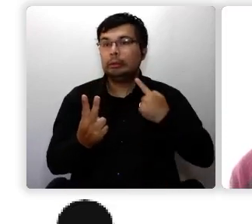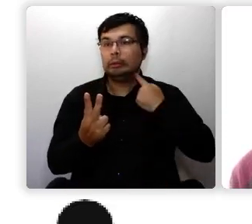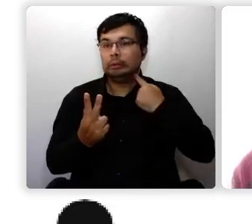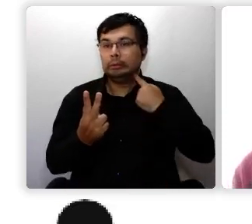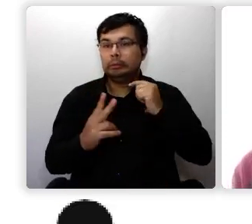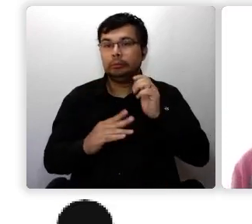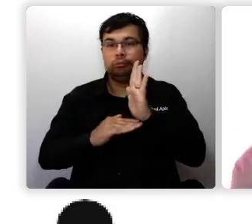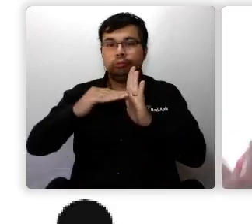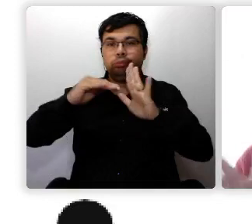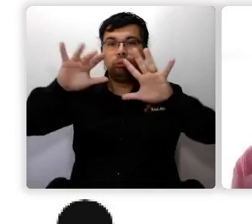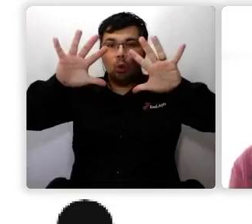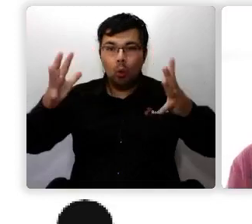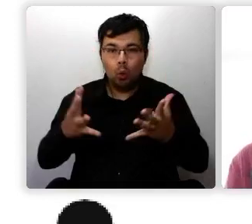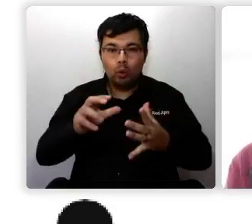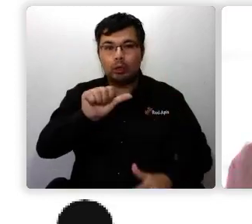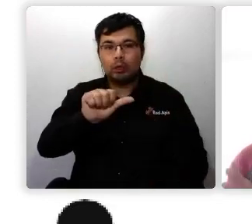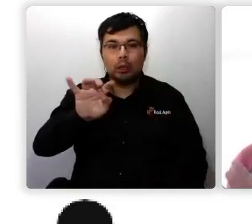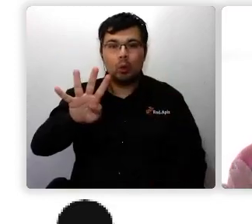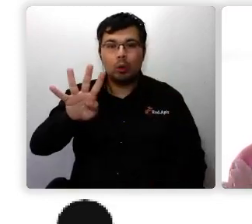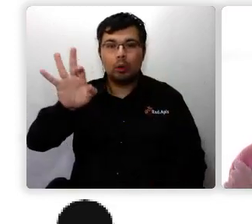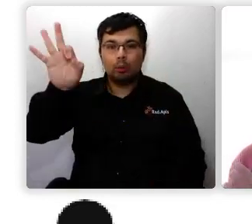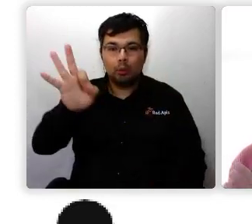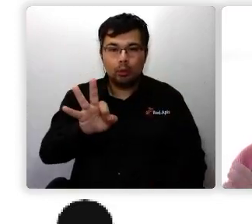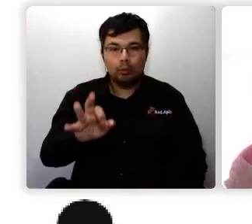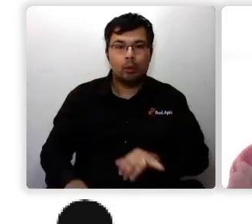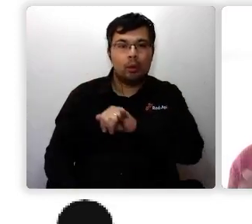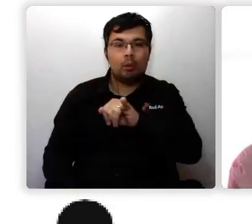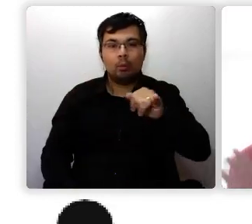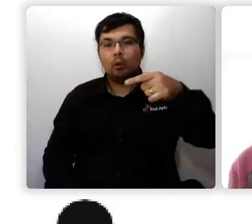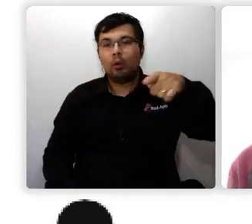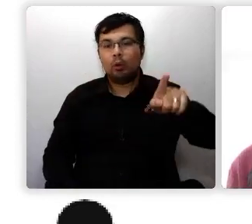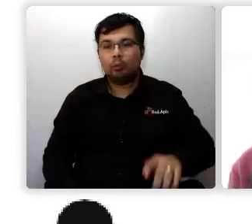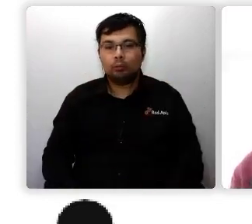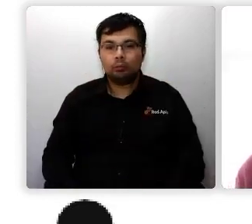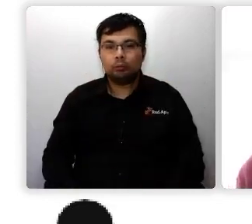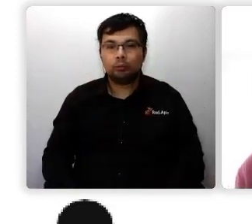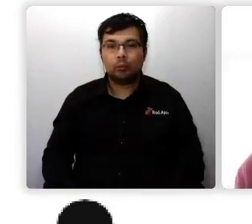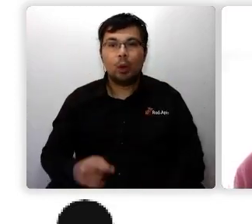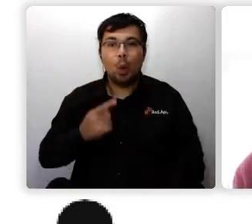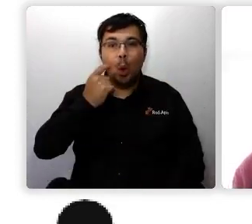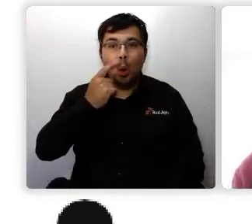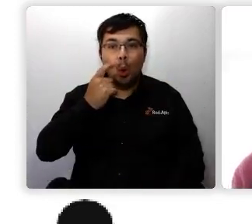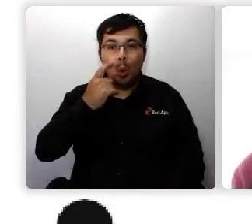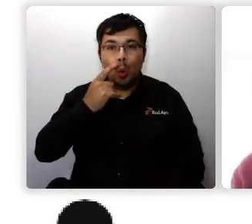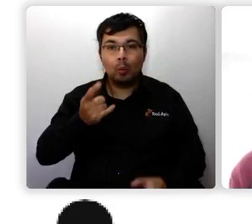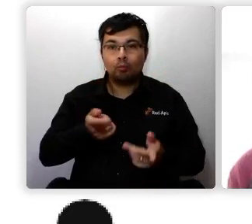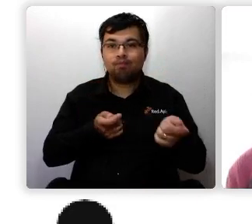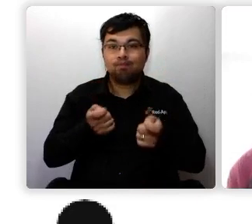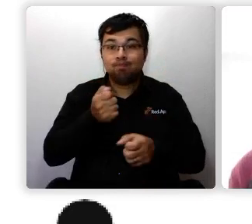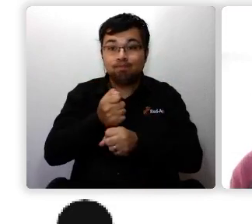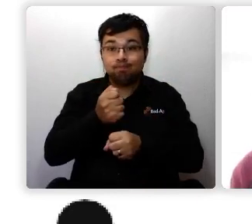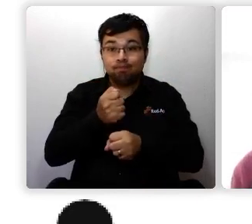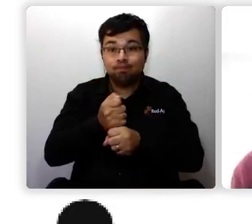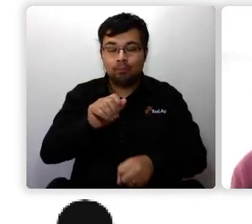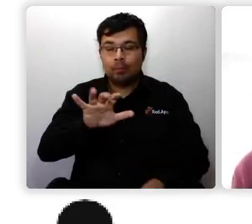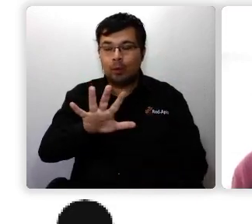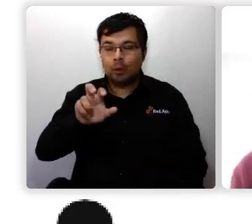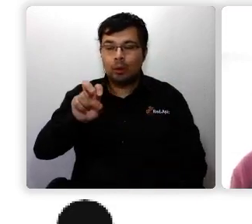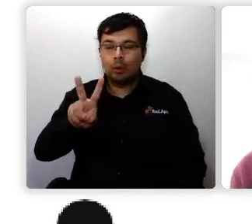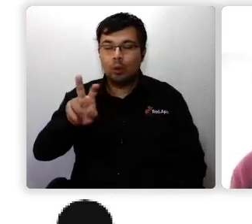un 64%, mientras que desde el punto de vista masculino solamente un 52%. Tenemos